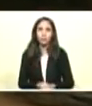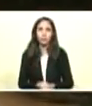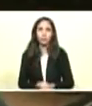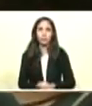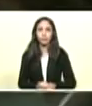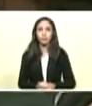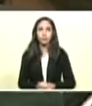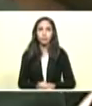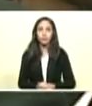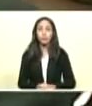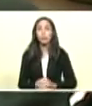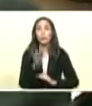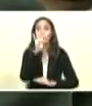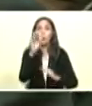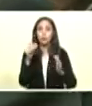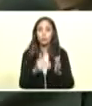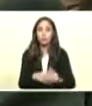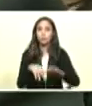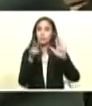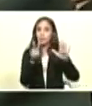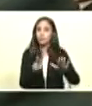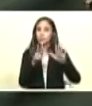4.777 millones de yuanes.